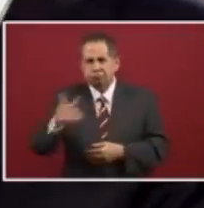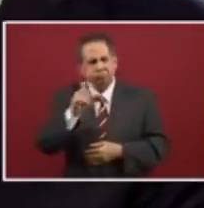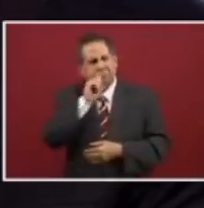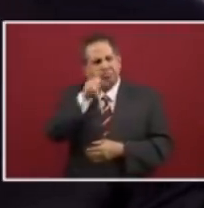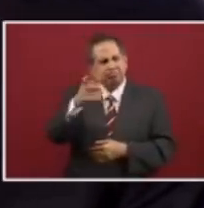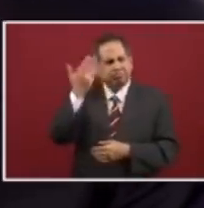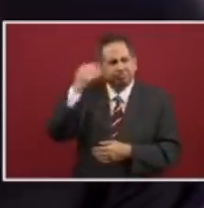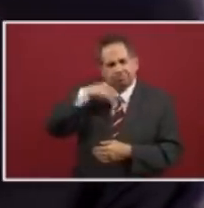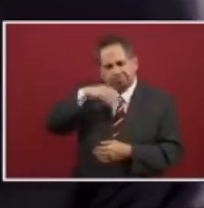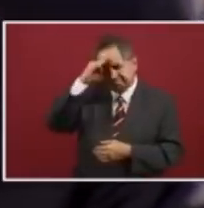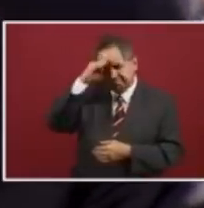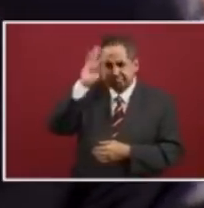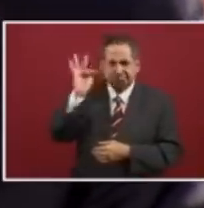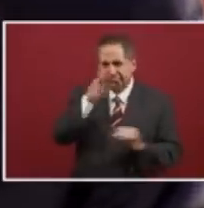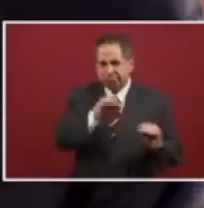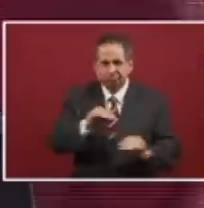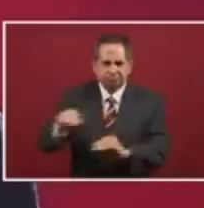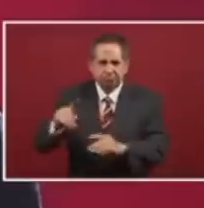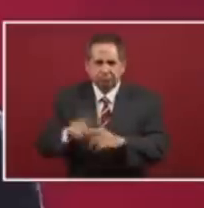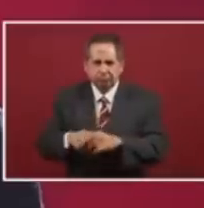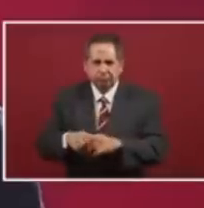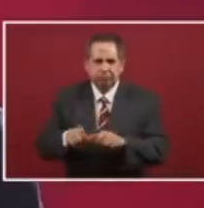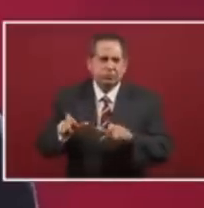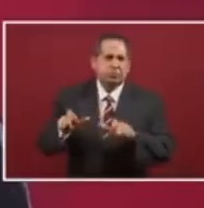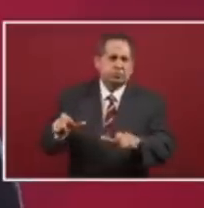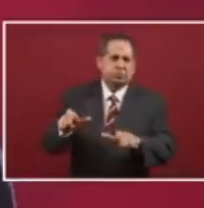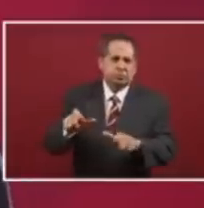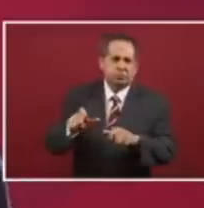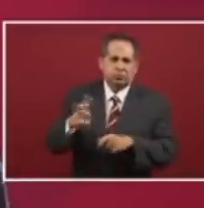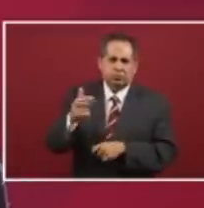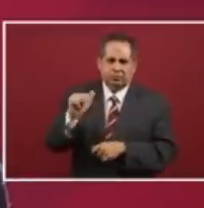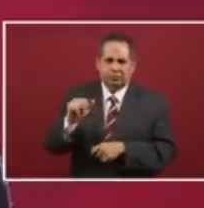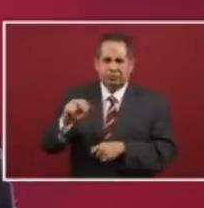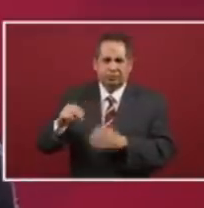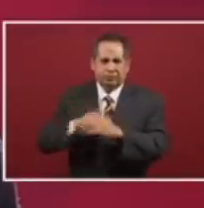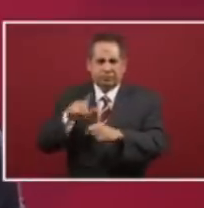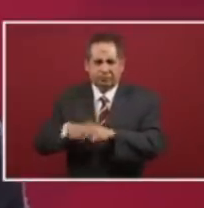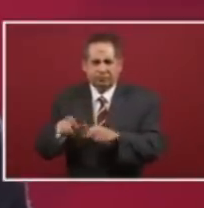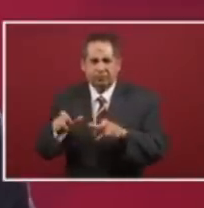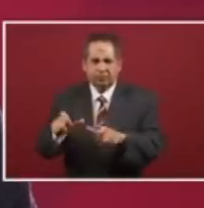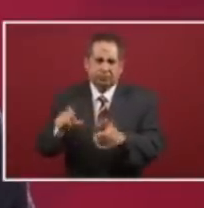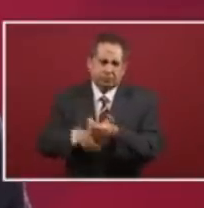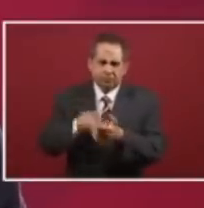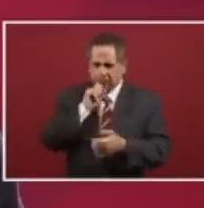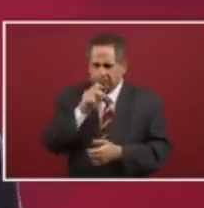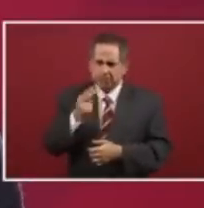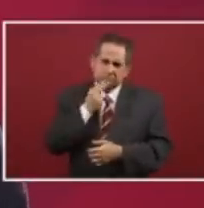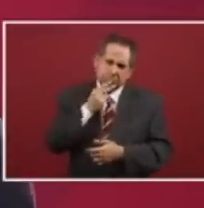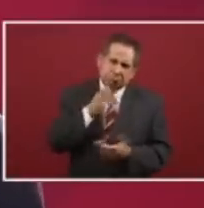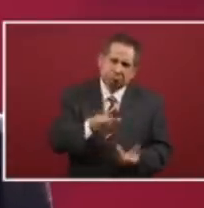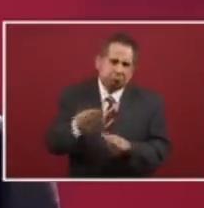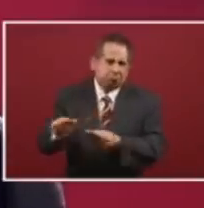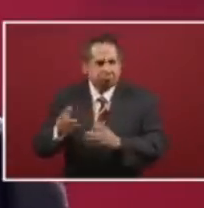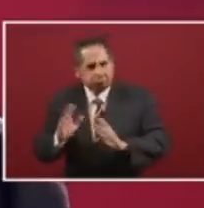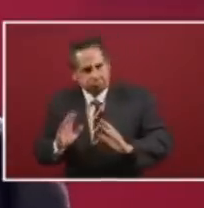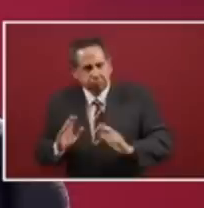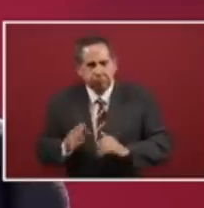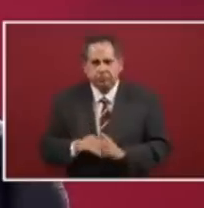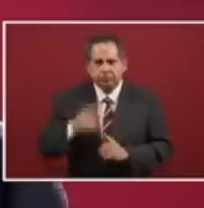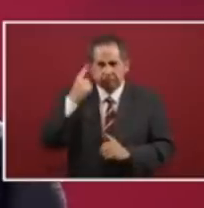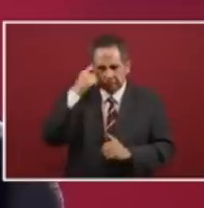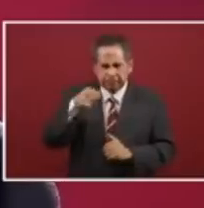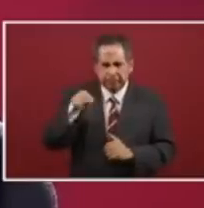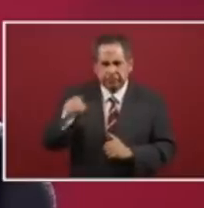también en la guardia nacional que también les pueden servir es para